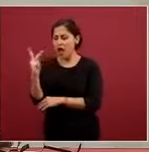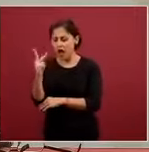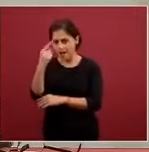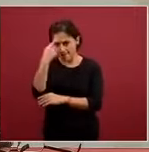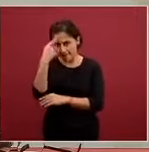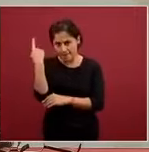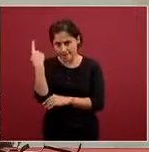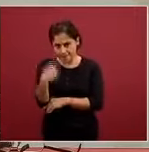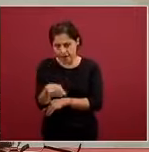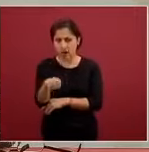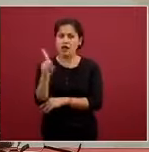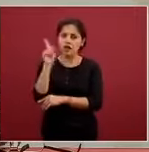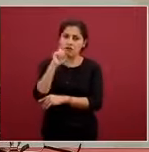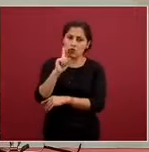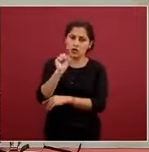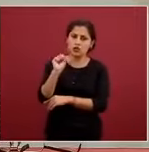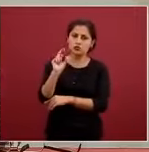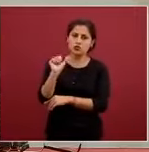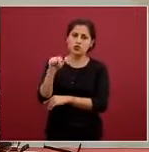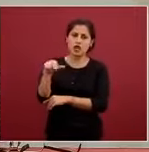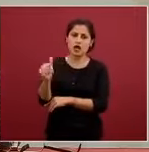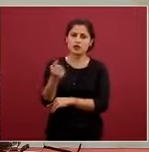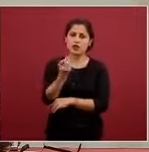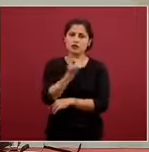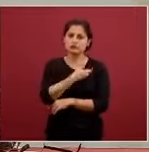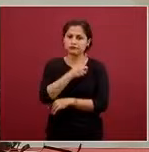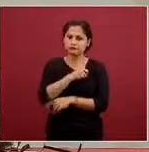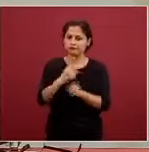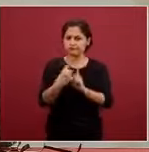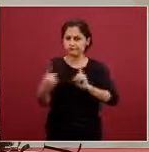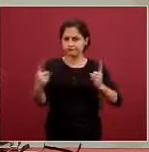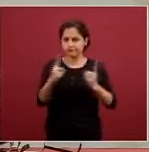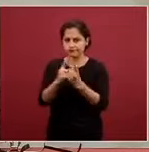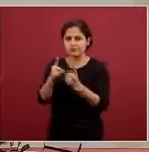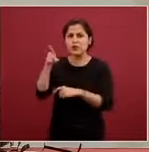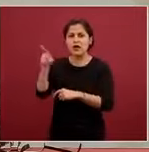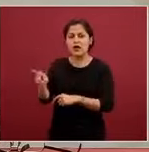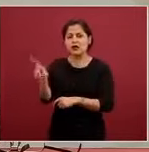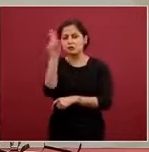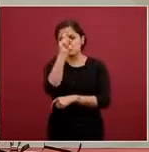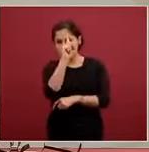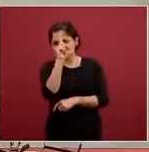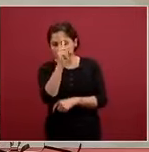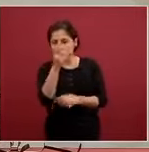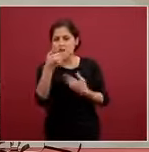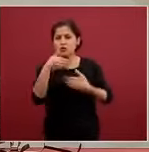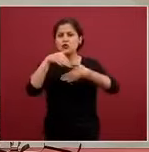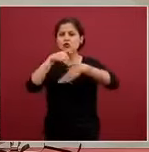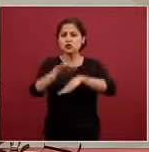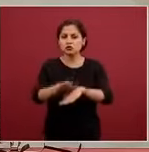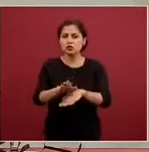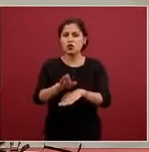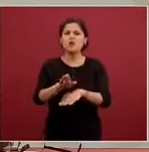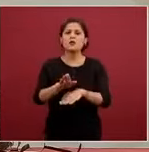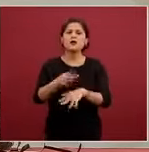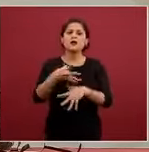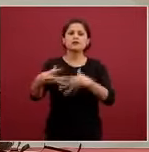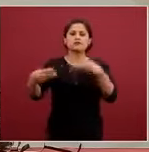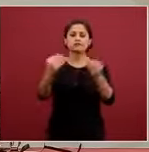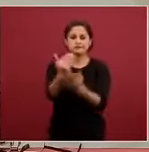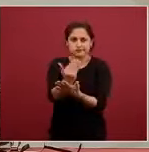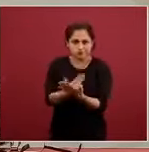Distancia asesora sobre cuáles son las características clínicas y las condiciones de riesgo y